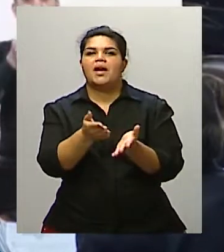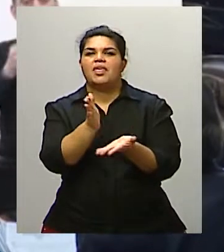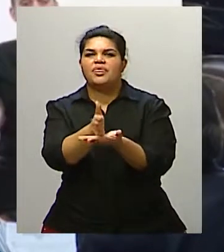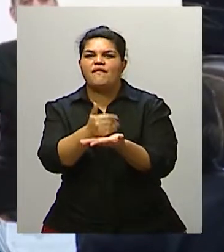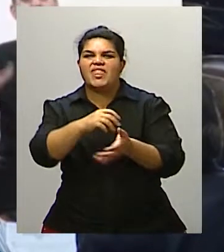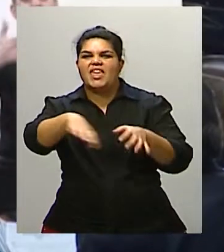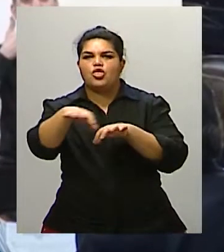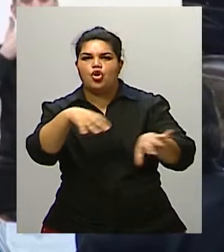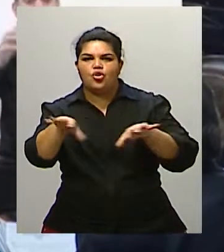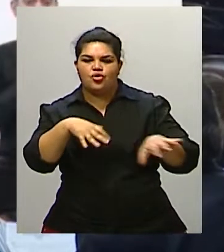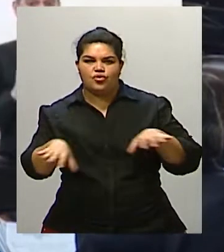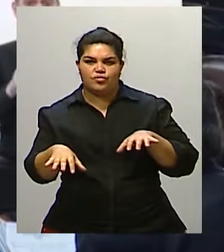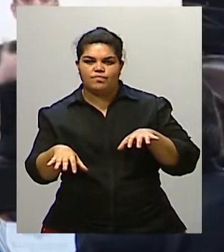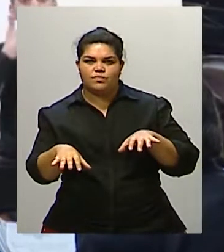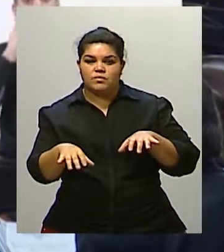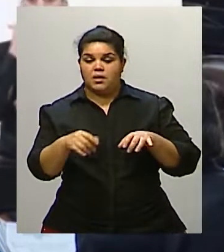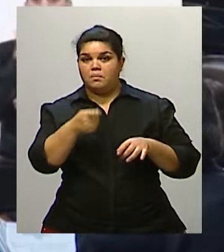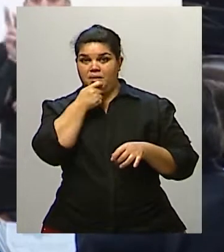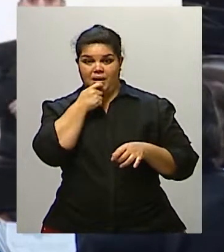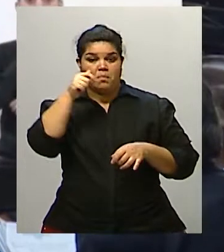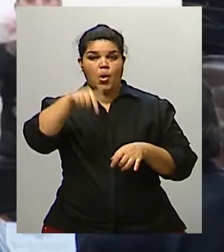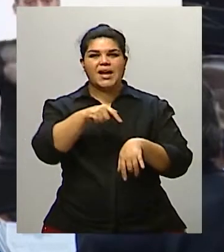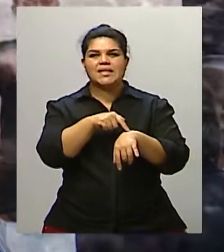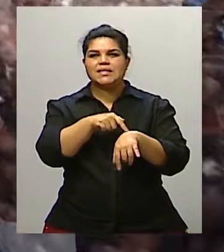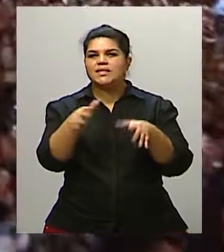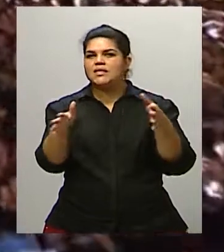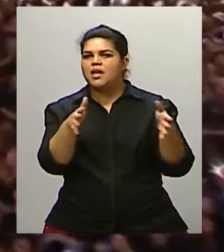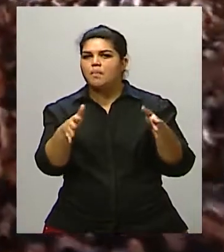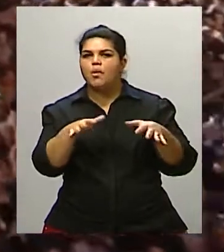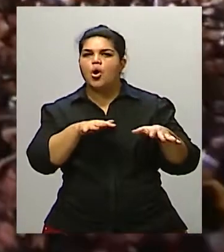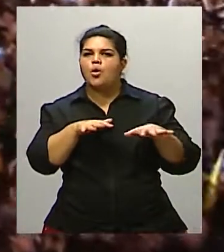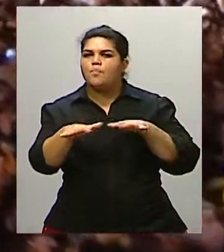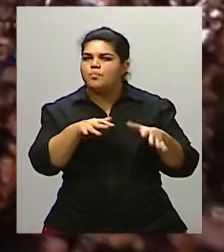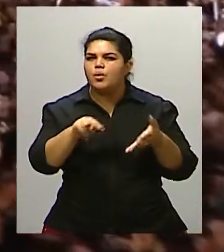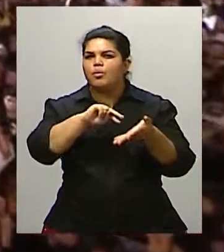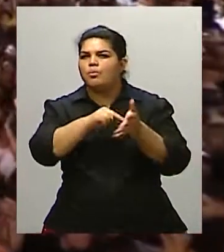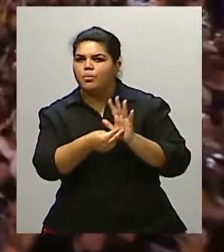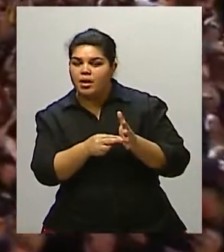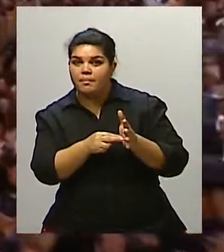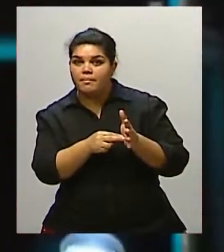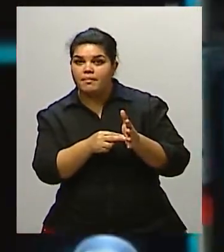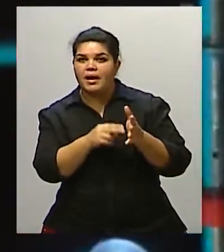sobre cómo administrar la crisis, sobre cómo lograr los consensos. Eh,